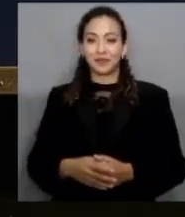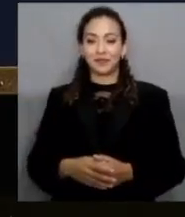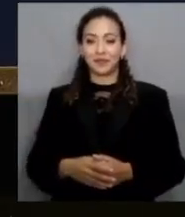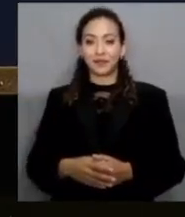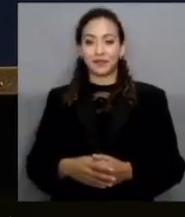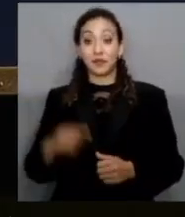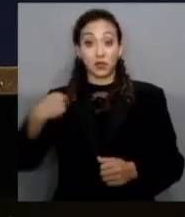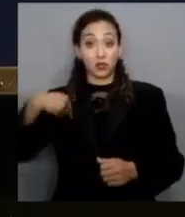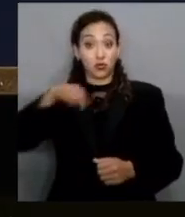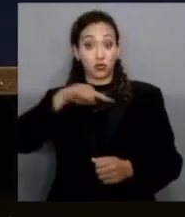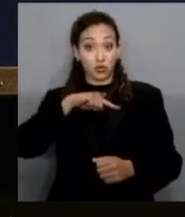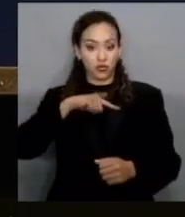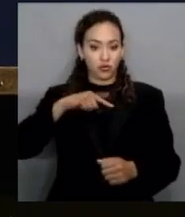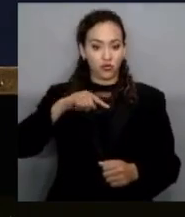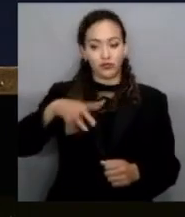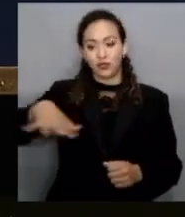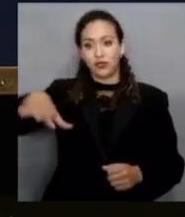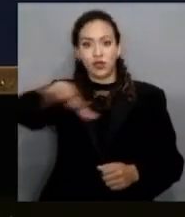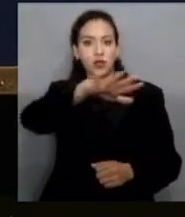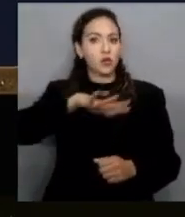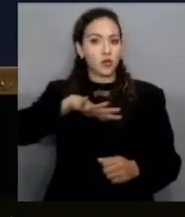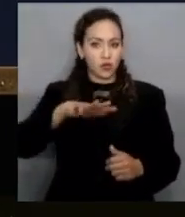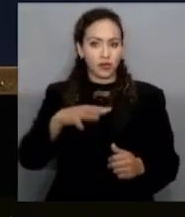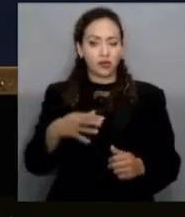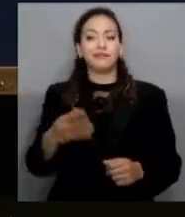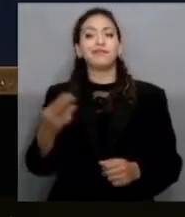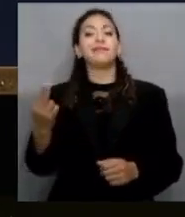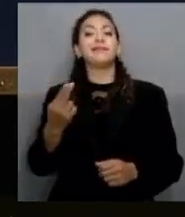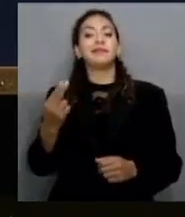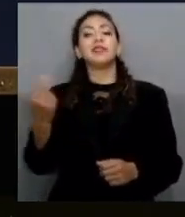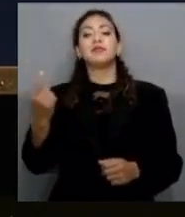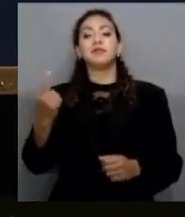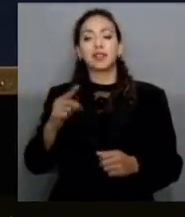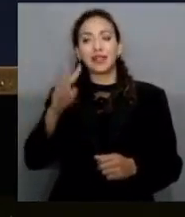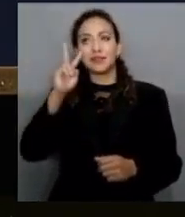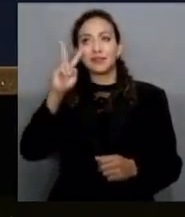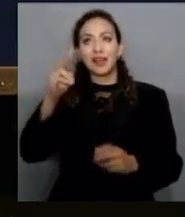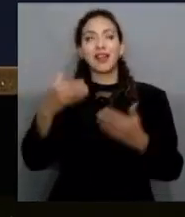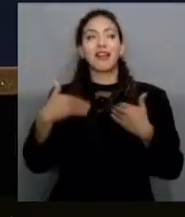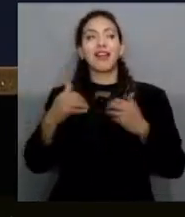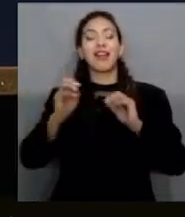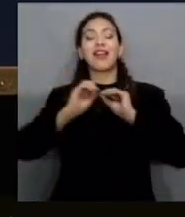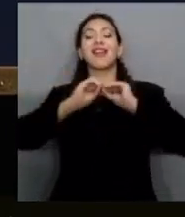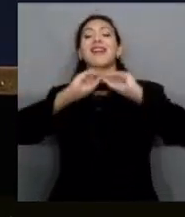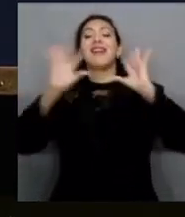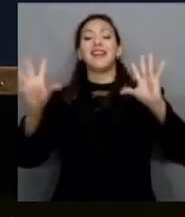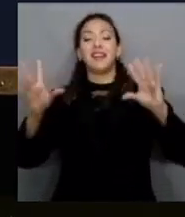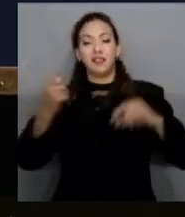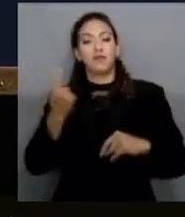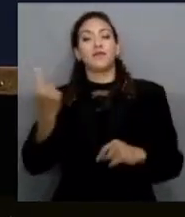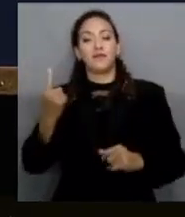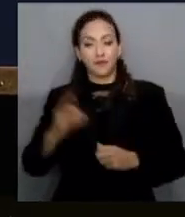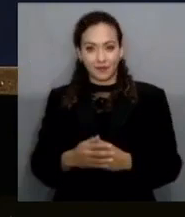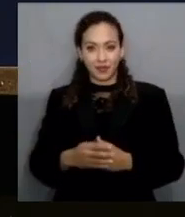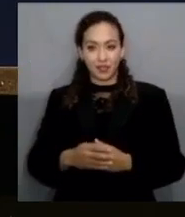sociedad debemos tener muy claro que en una